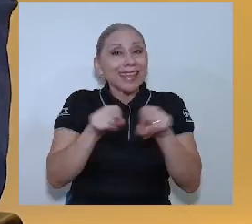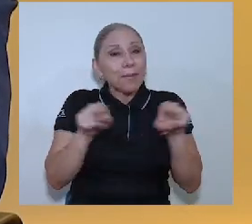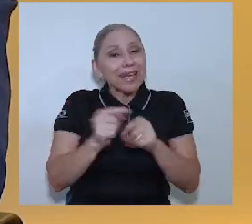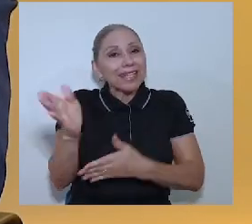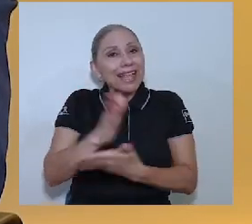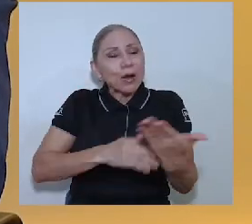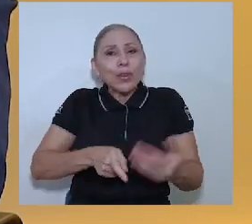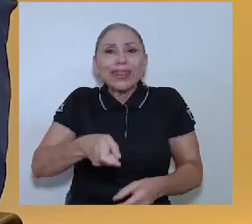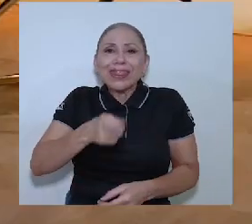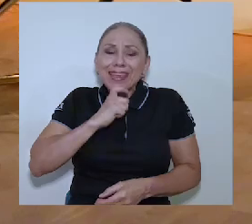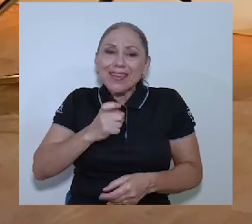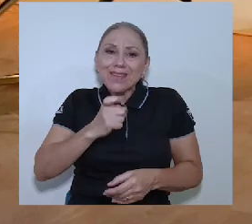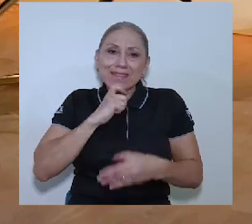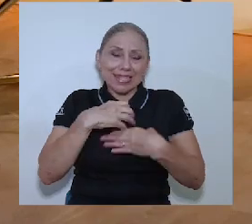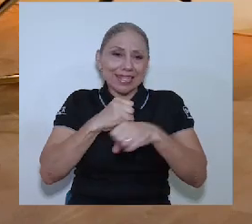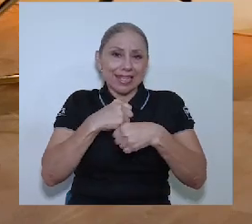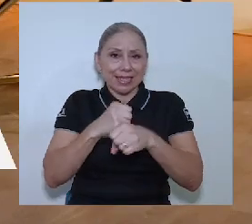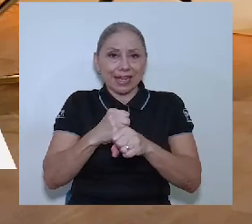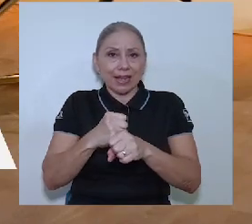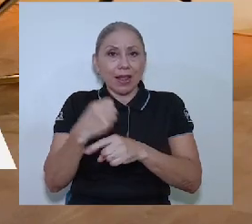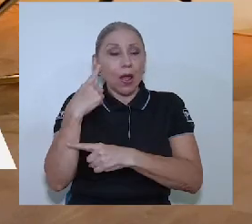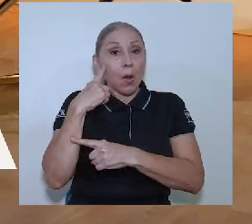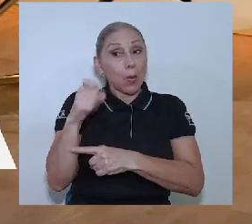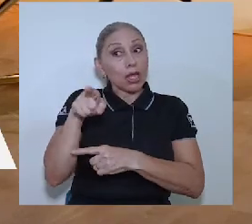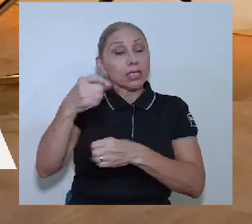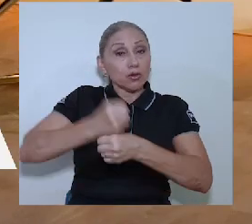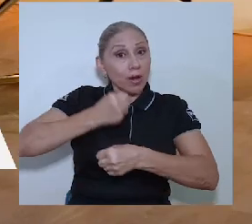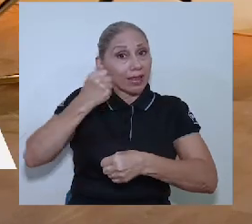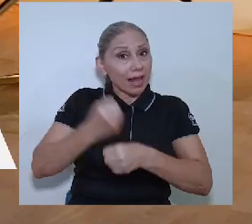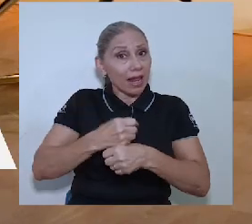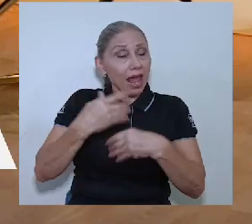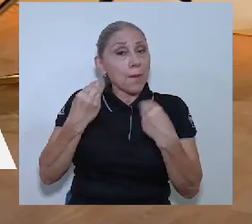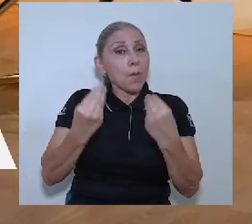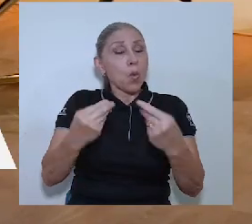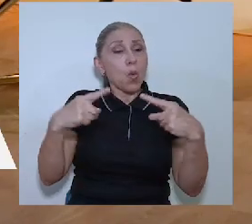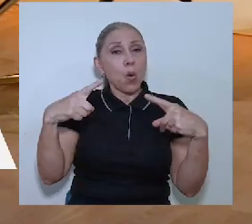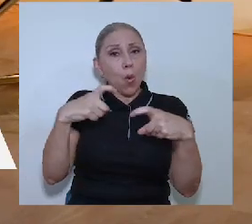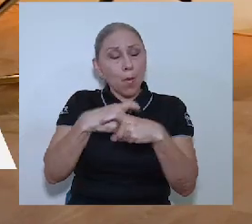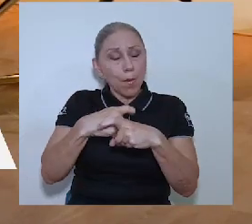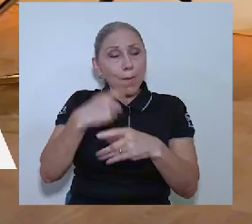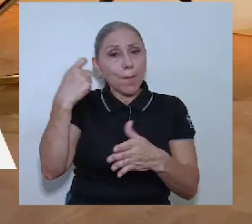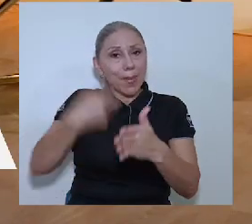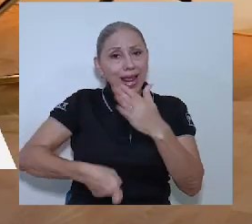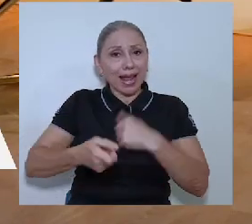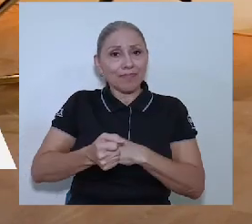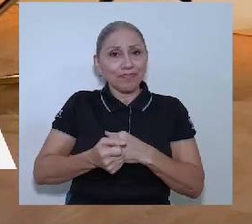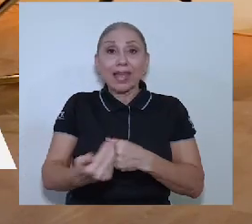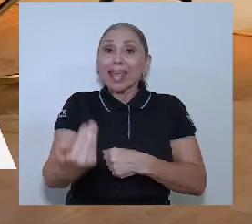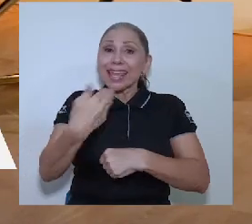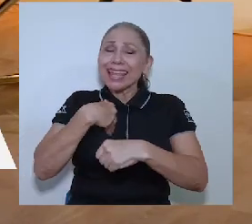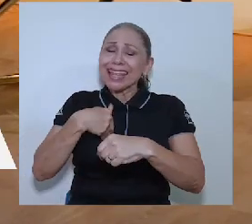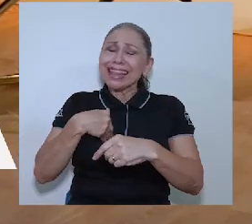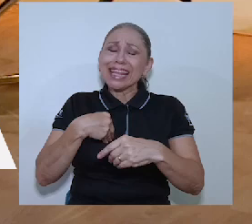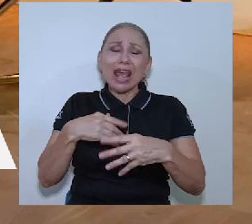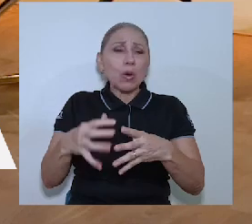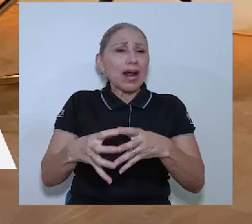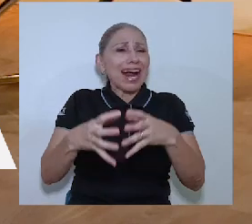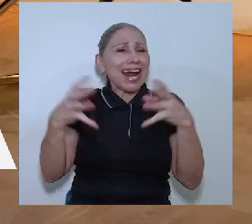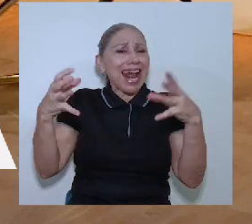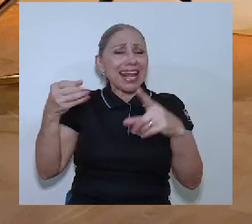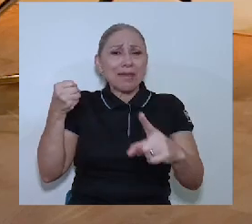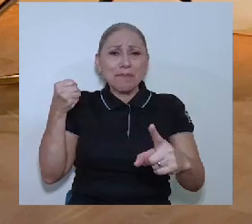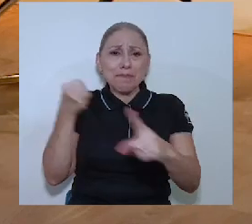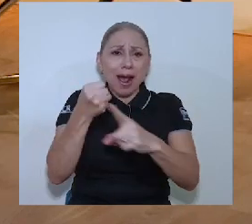de emprender, porque es una tarea sumamente compleja, que tendría un impacto enorme no